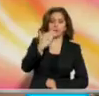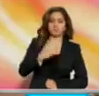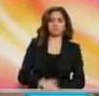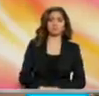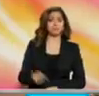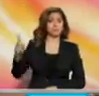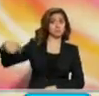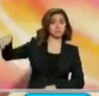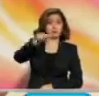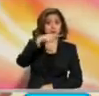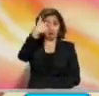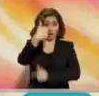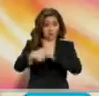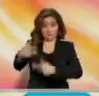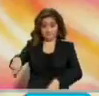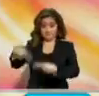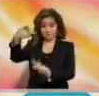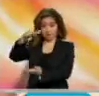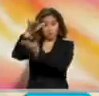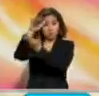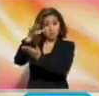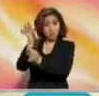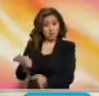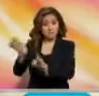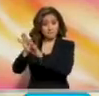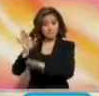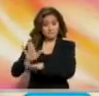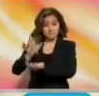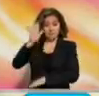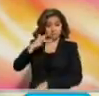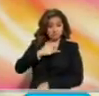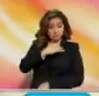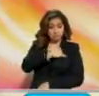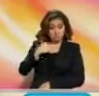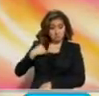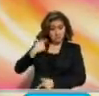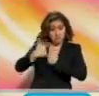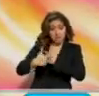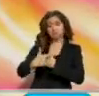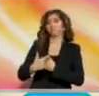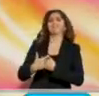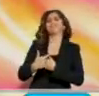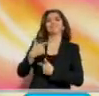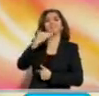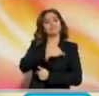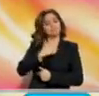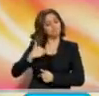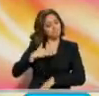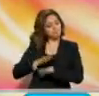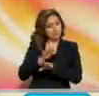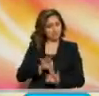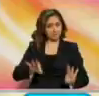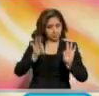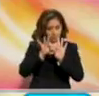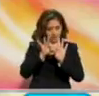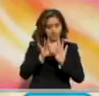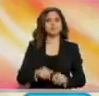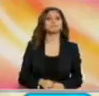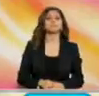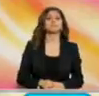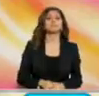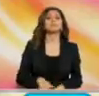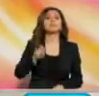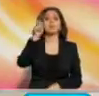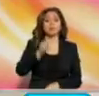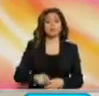pueda sustituir nada esto. que lo pueda sustituir. Una de las tantas ventajas, porque no acabamos, es que la composición de los nutrimentos de la